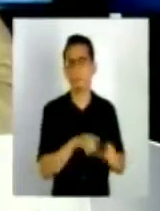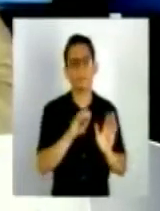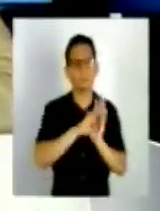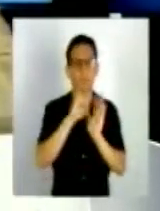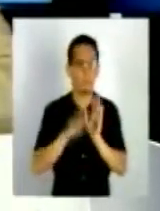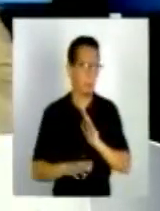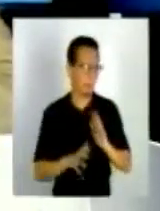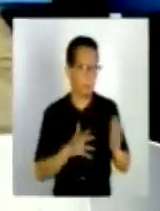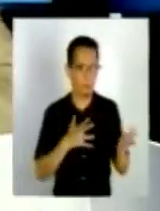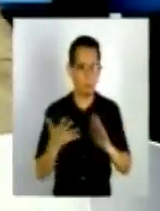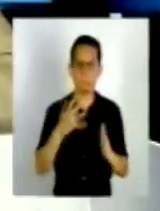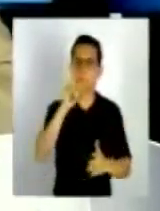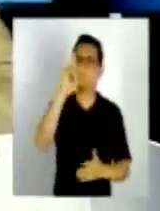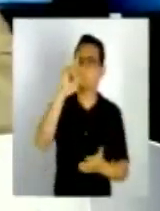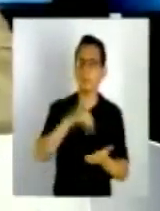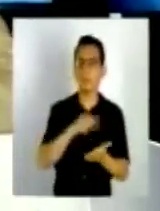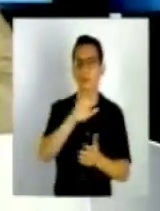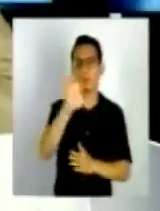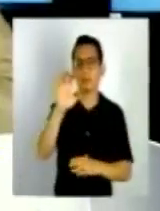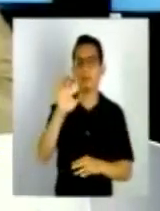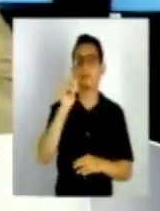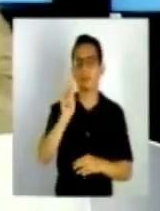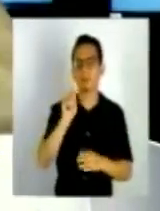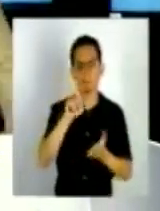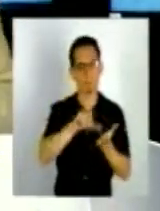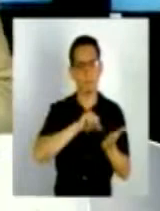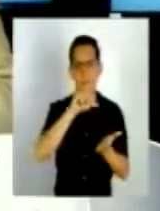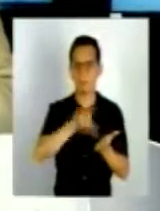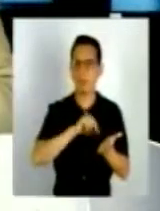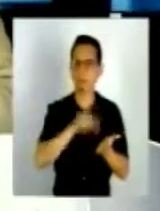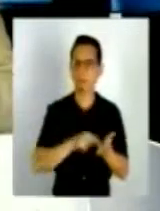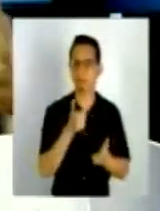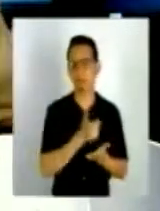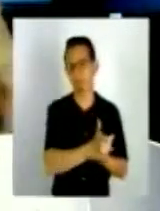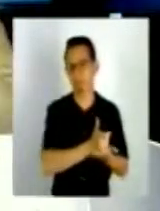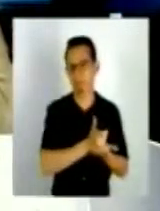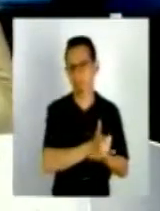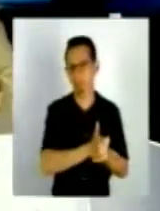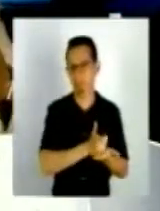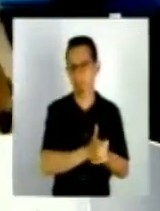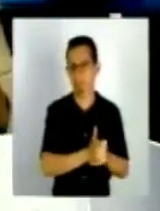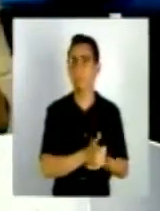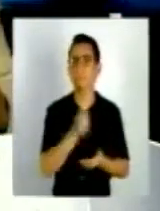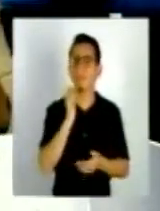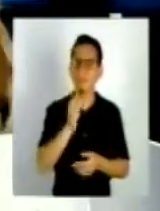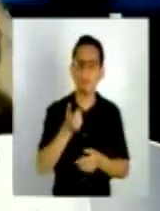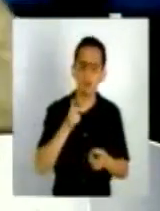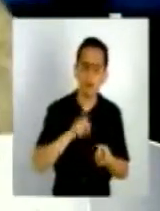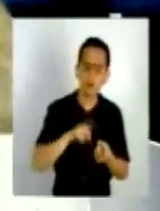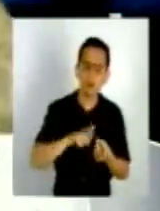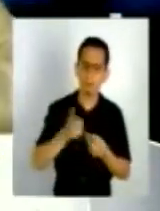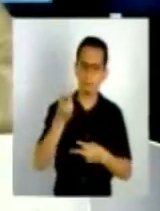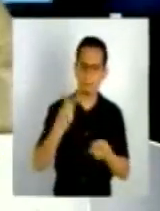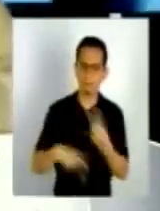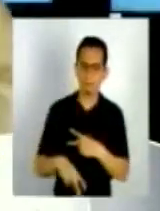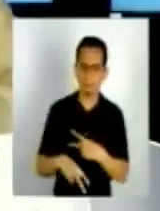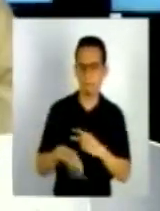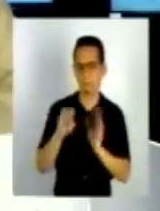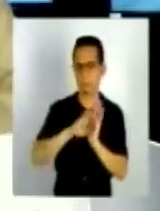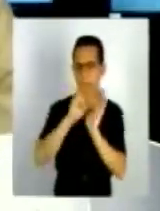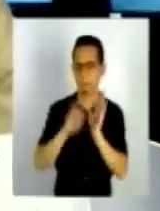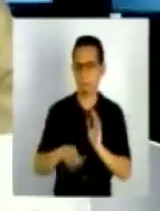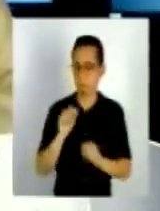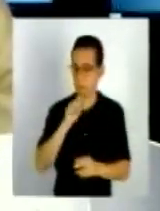cuando menos 1.500 pesos mensuales, que por supuesto tendrán que salir del cálculo, primero, de